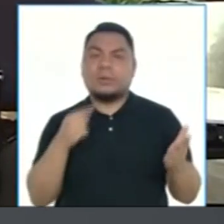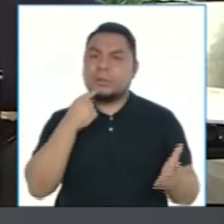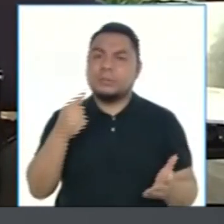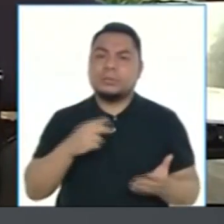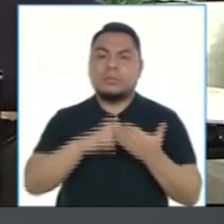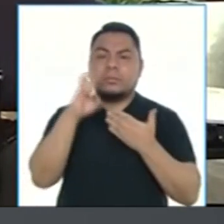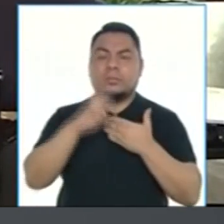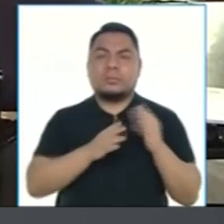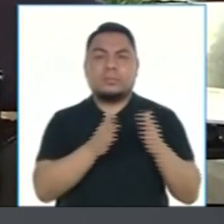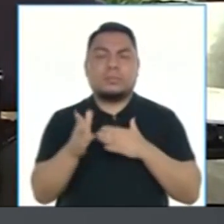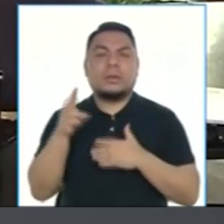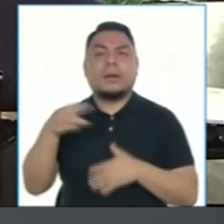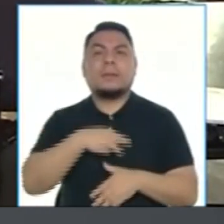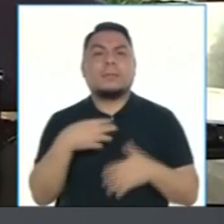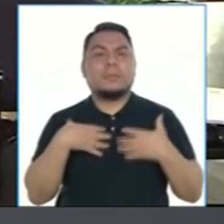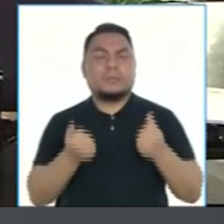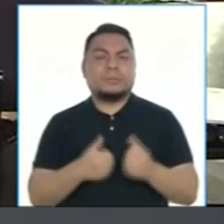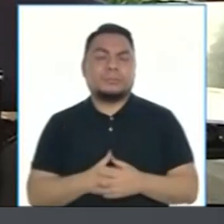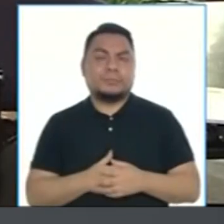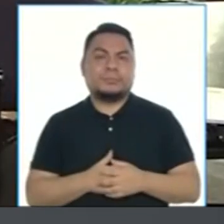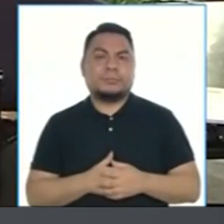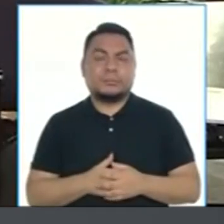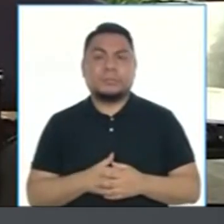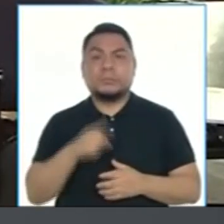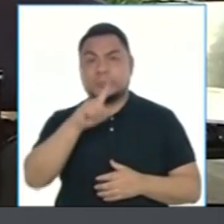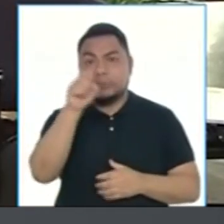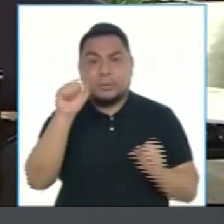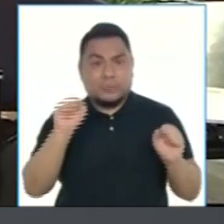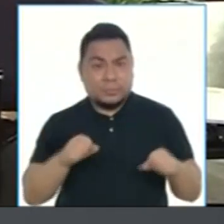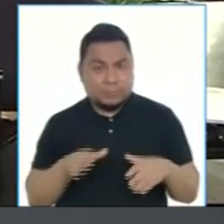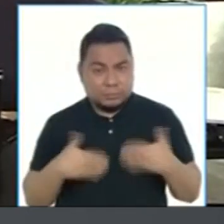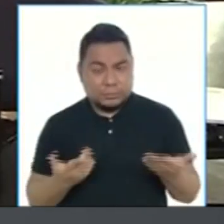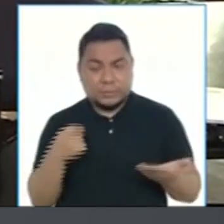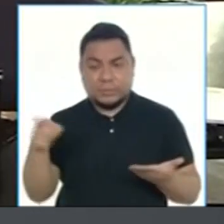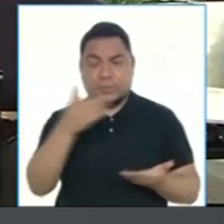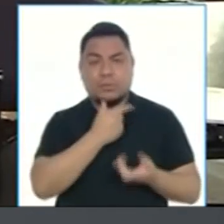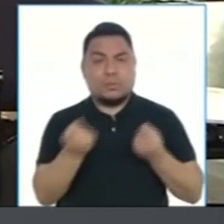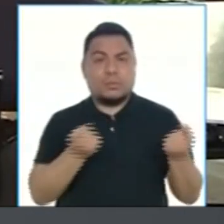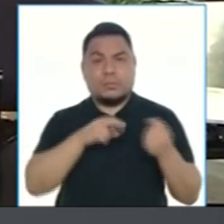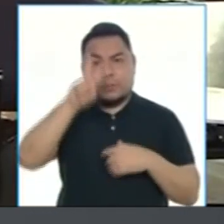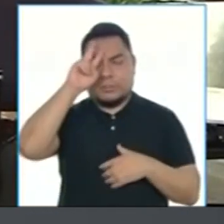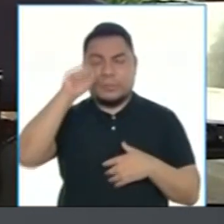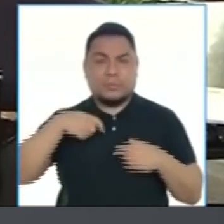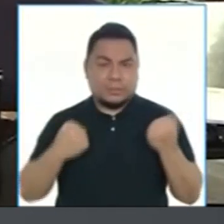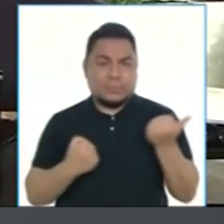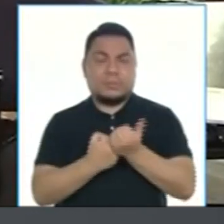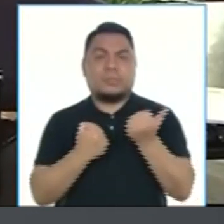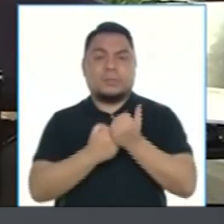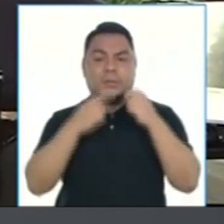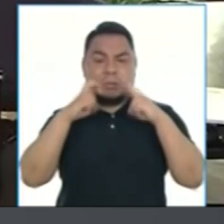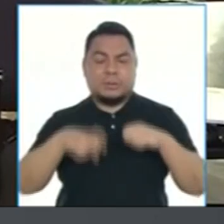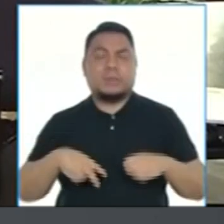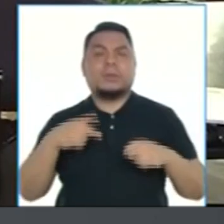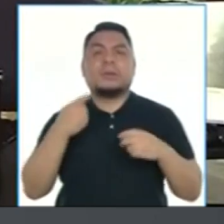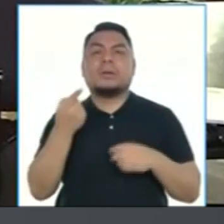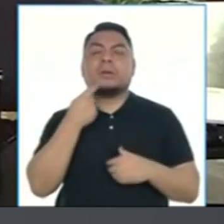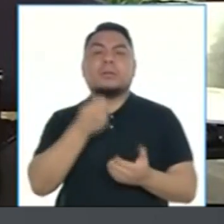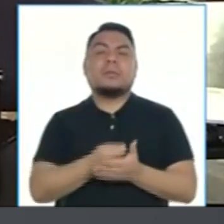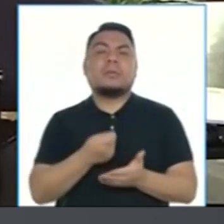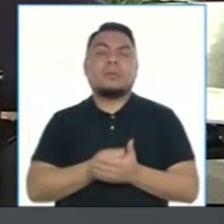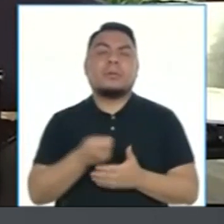en la planificación del MINSA. ¿Es posible que el gobierno peruano apoye los estudios de investigación, pago